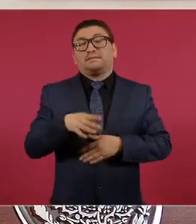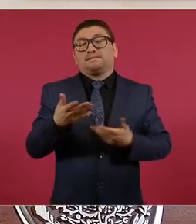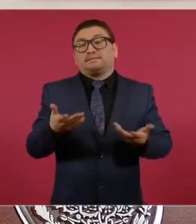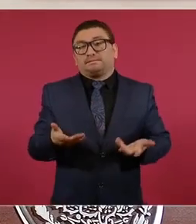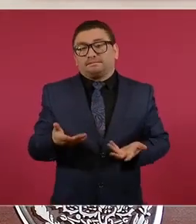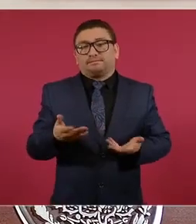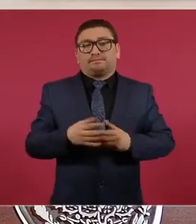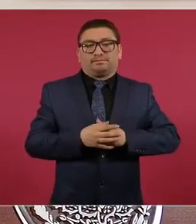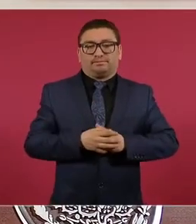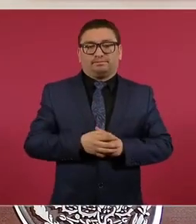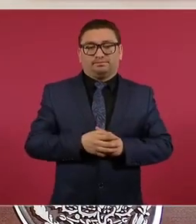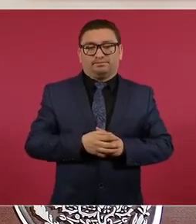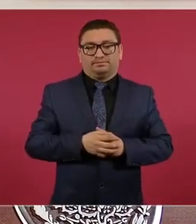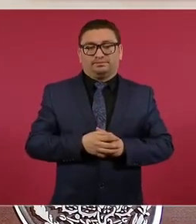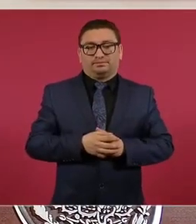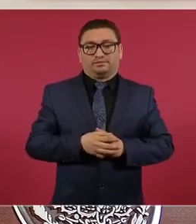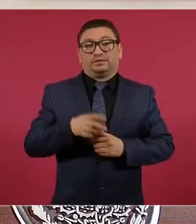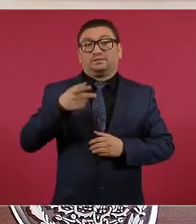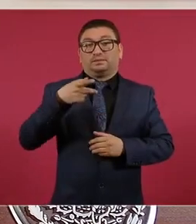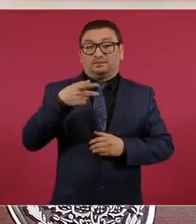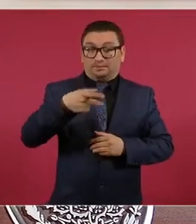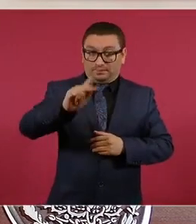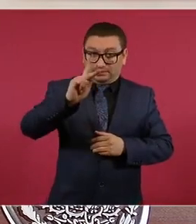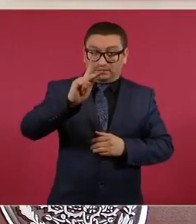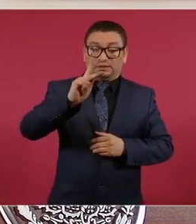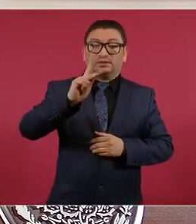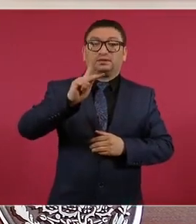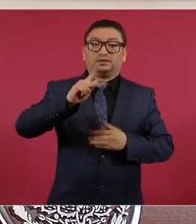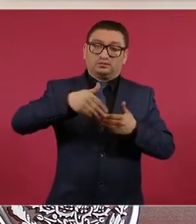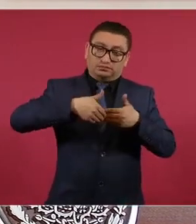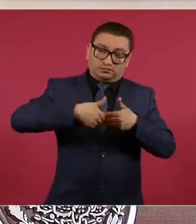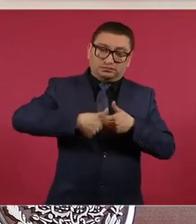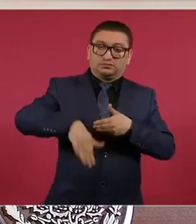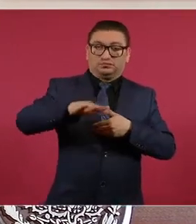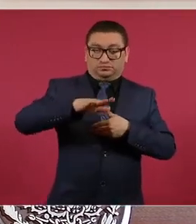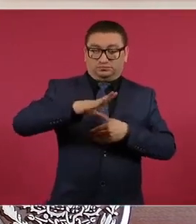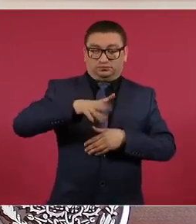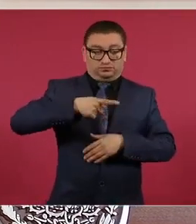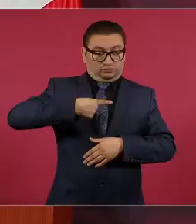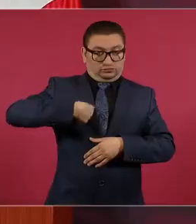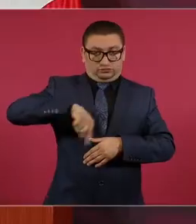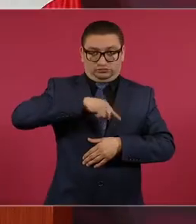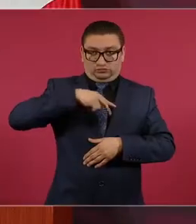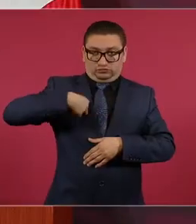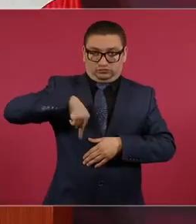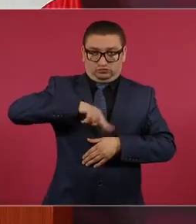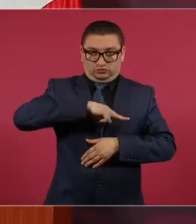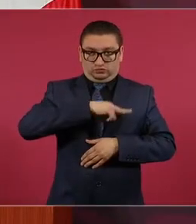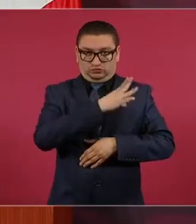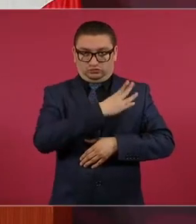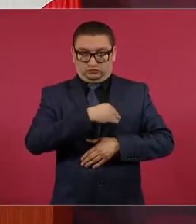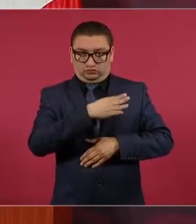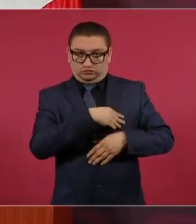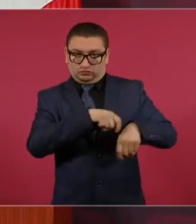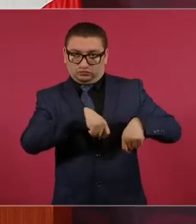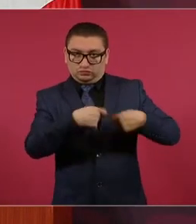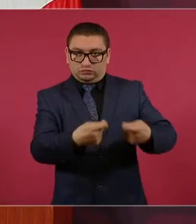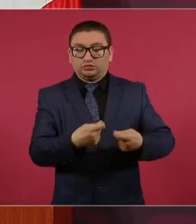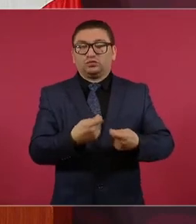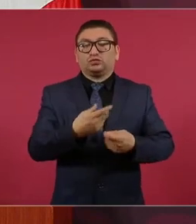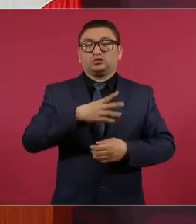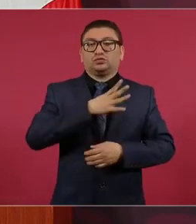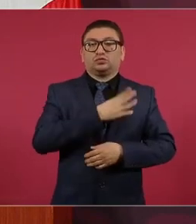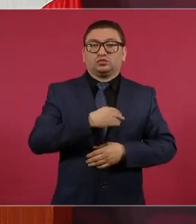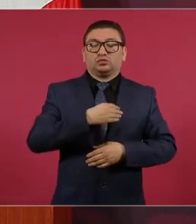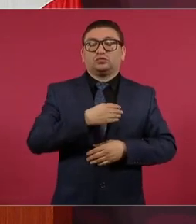nosotros Este pero nuestros hijos nuestros nietos